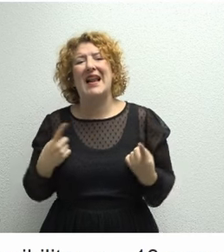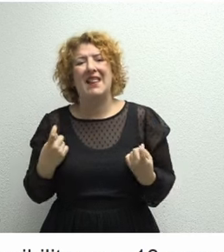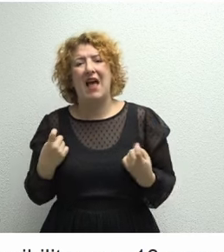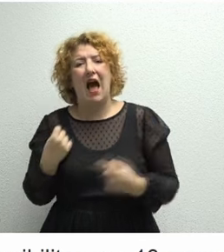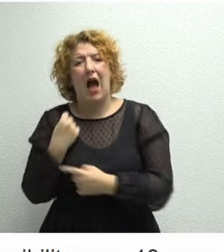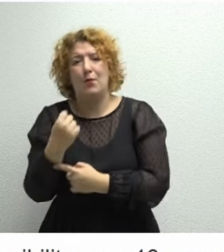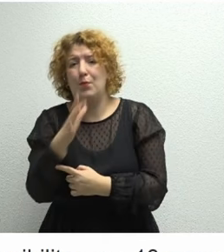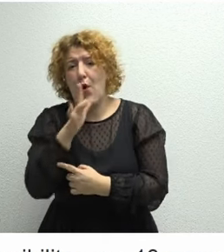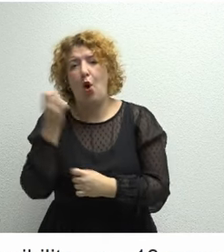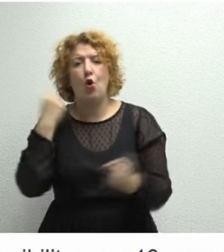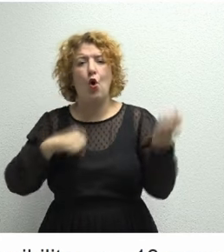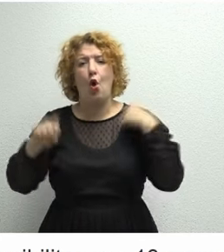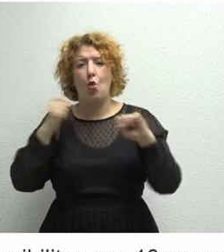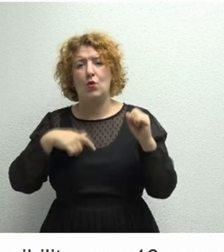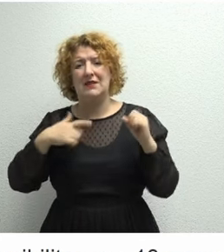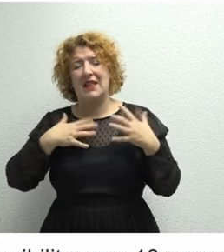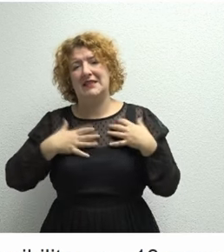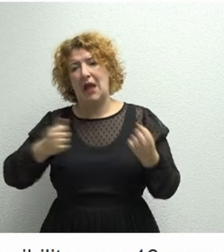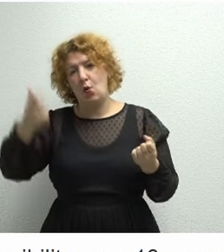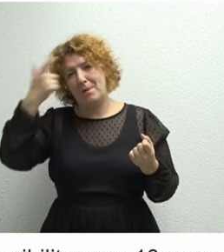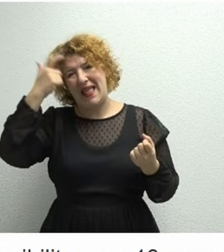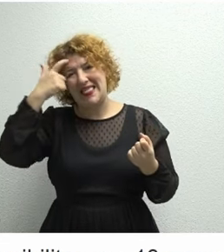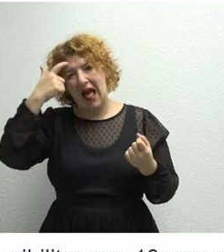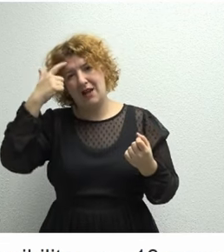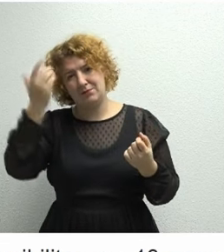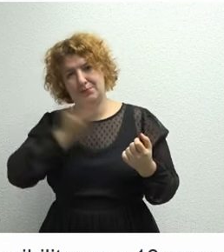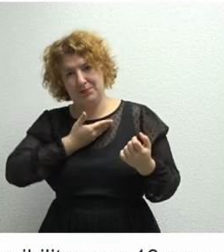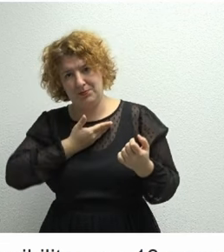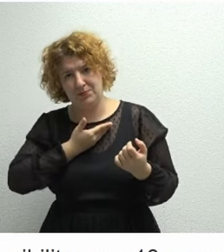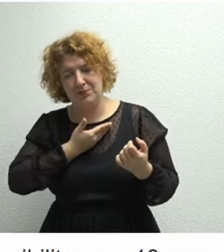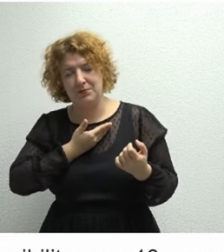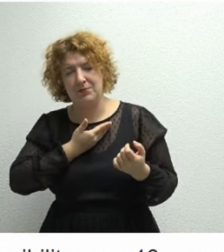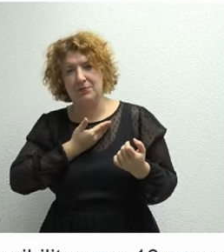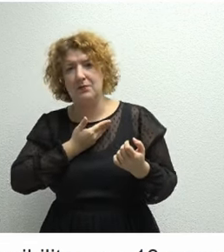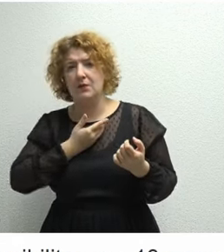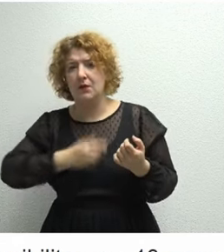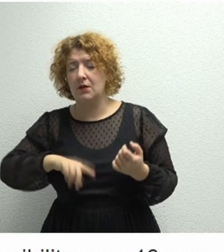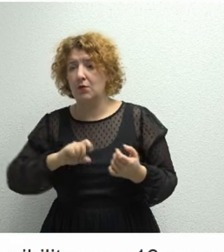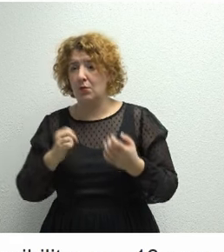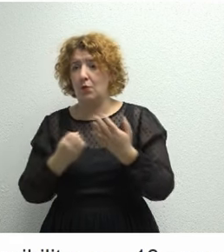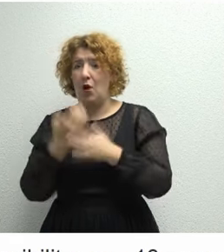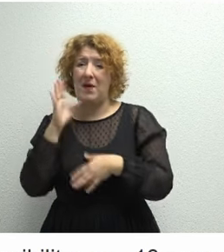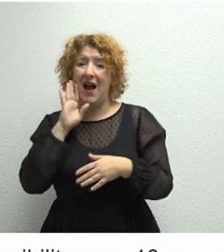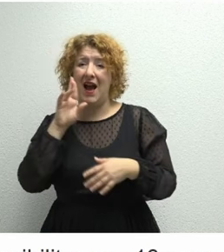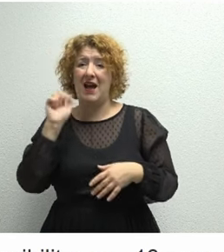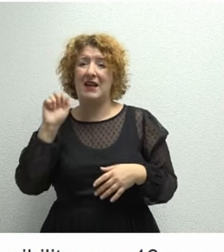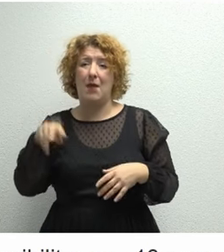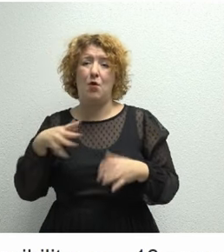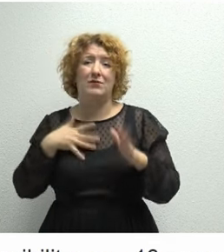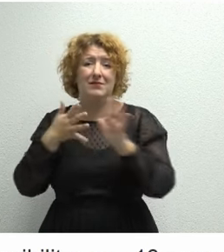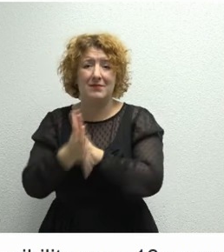conductas problemas alteraciones de la Salud Mental todo un reto lo ha salido esta mañana Ramón lo ha comentado personas que salen de